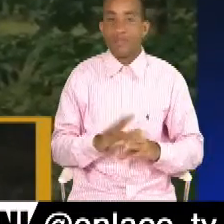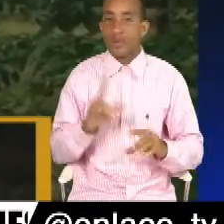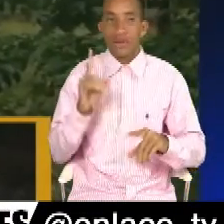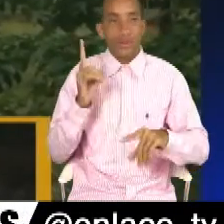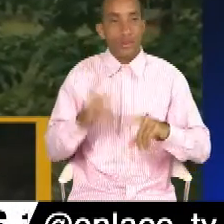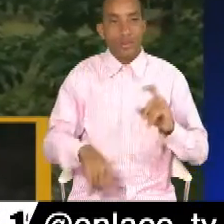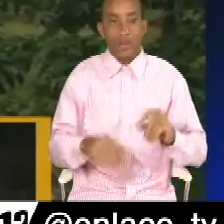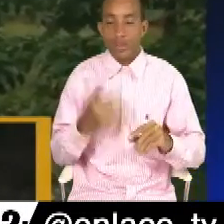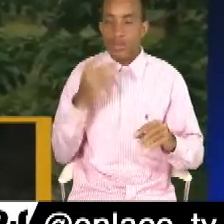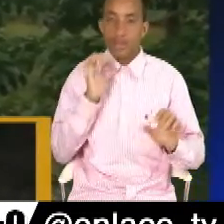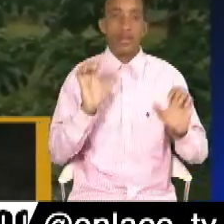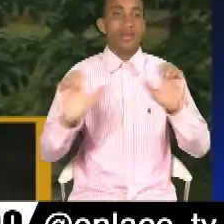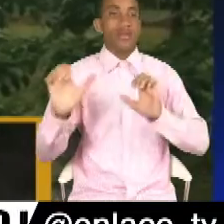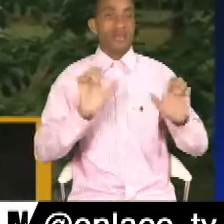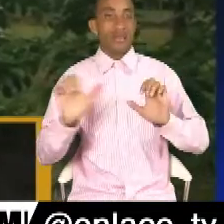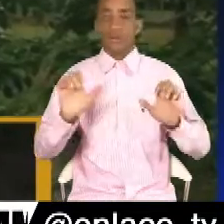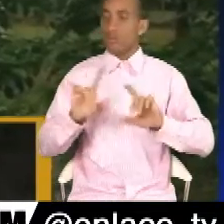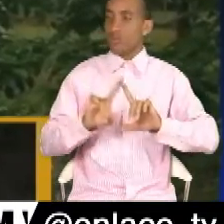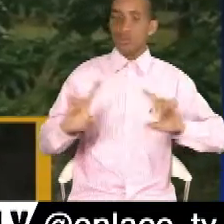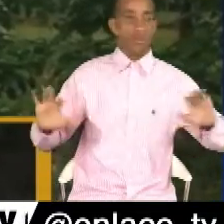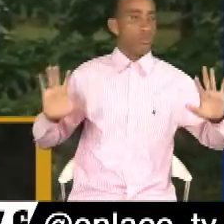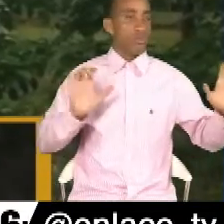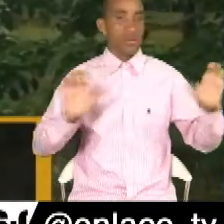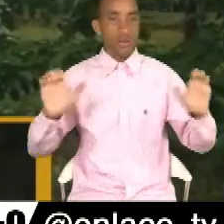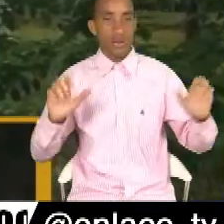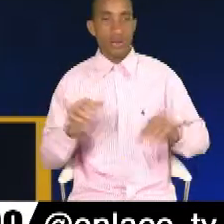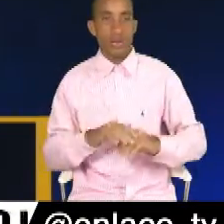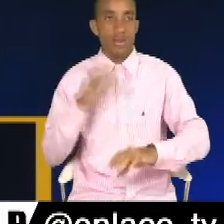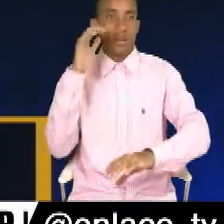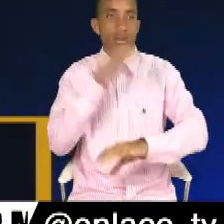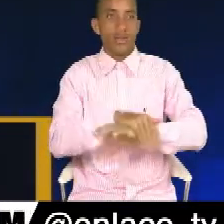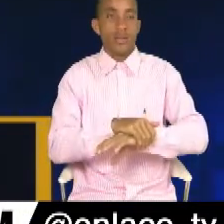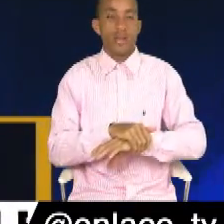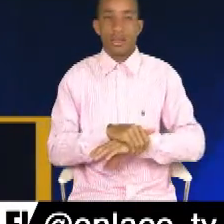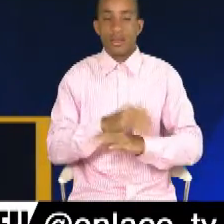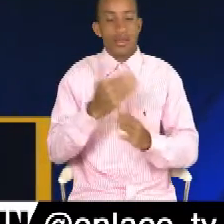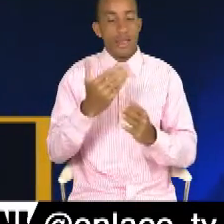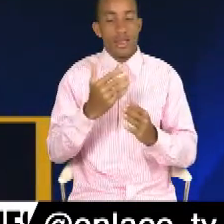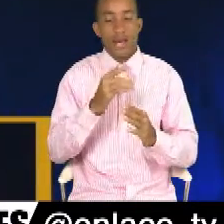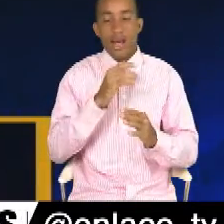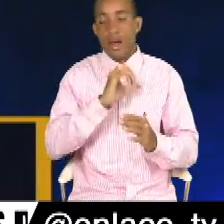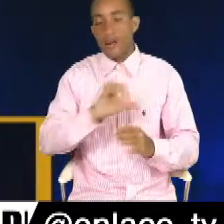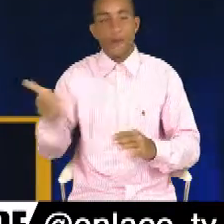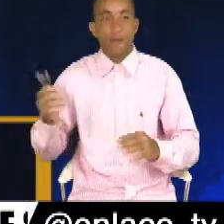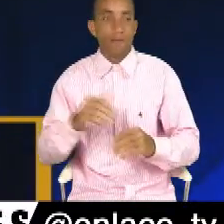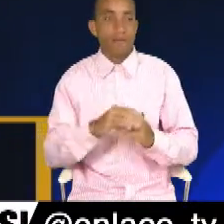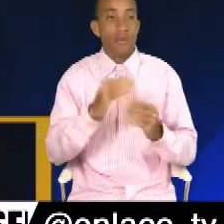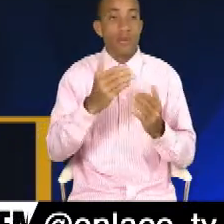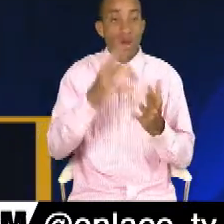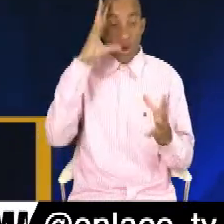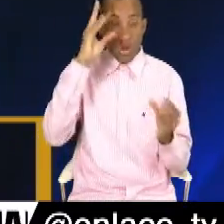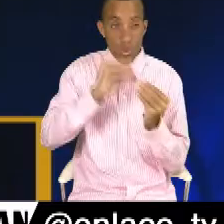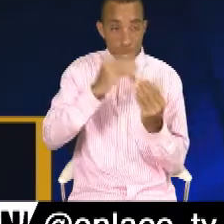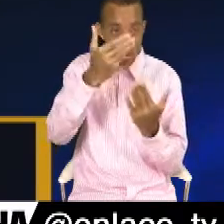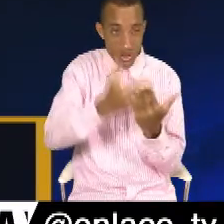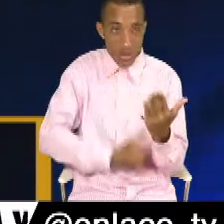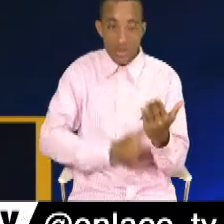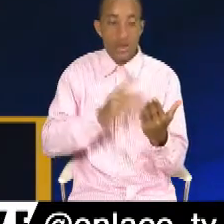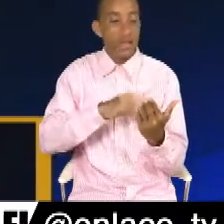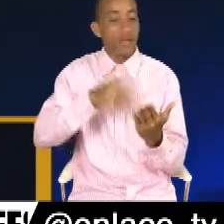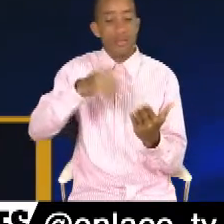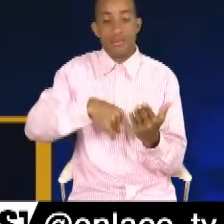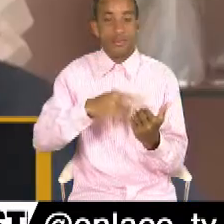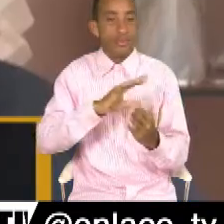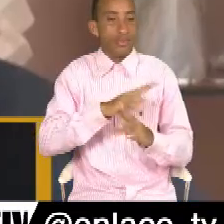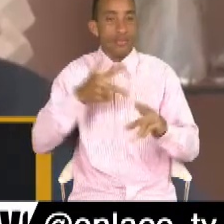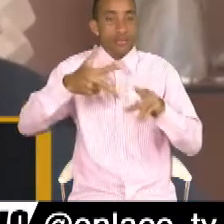por bloqueos ilícitos en la zona. Cancelados 1.200 contratos, están suspendidos por una parte y causando